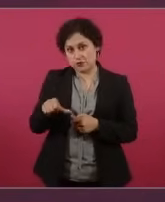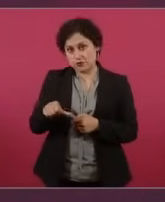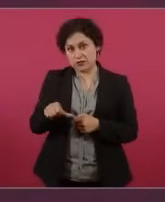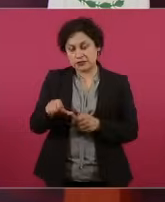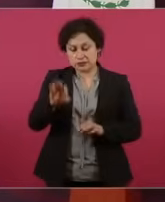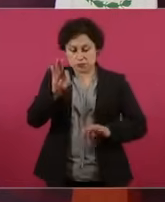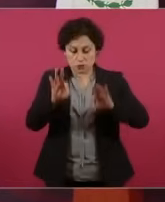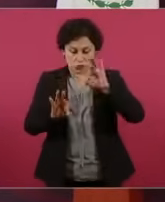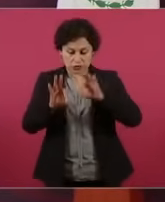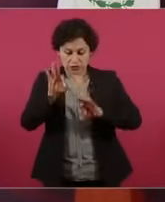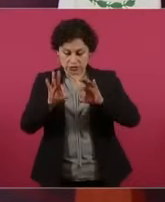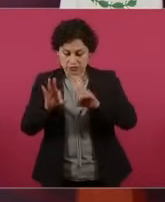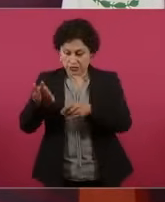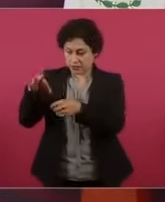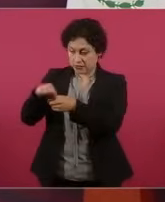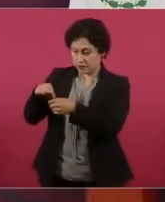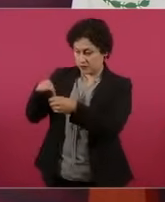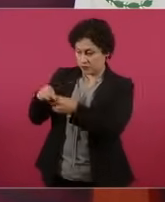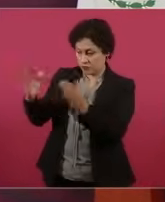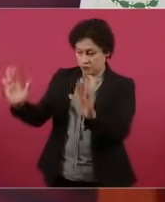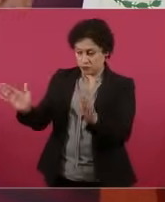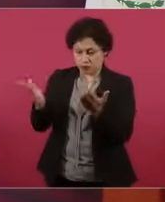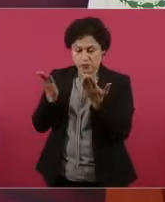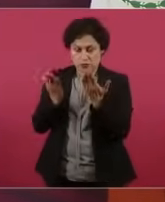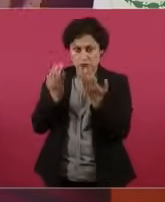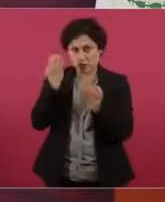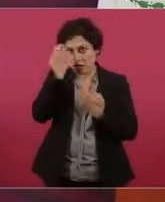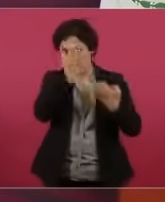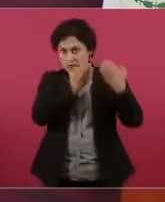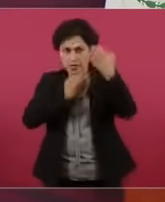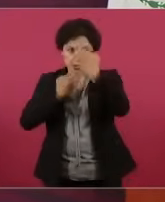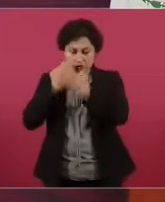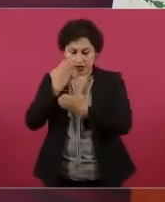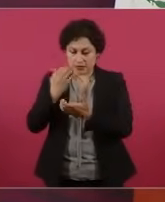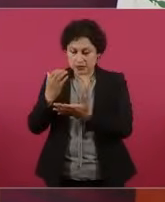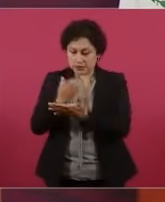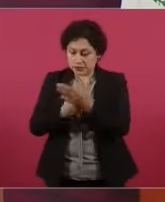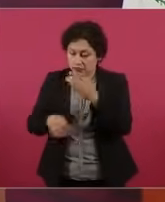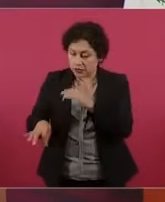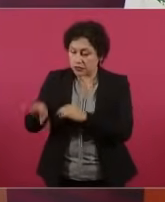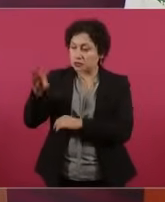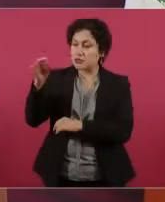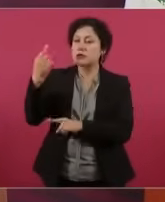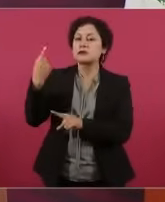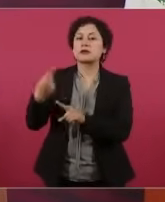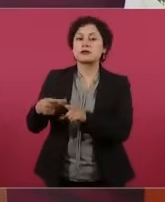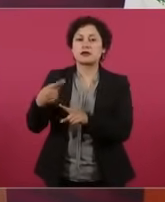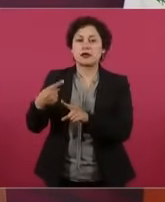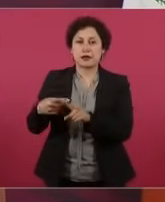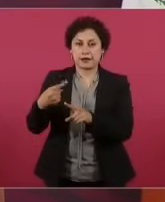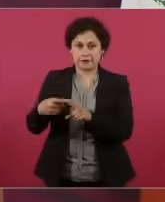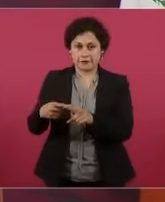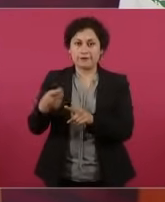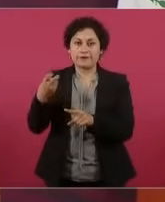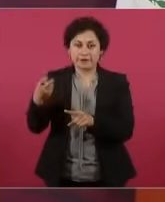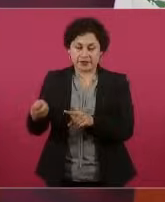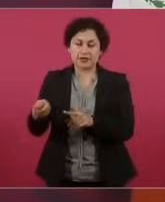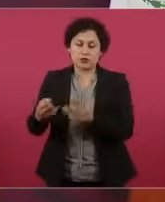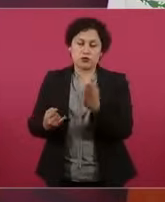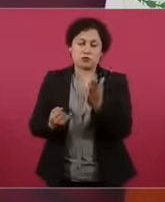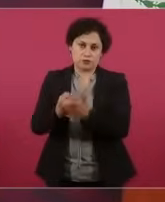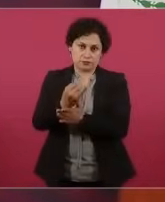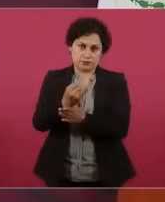un análisis de la encuesta y del resultado de la votación, y ahí se iba a